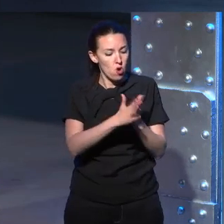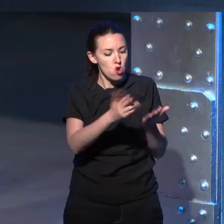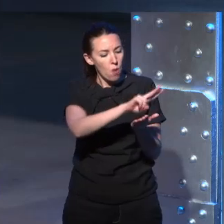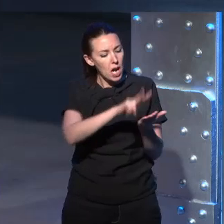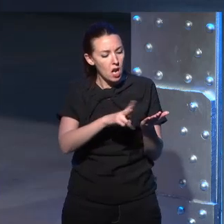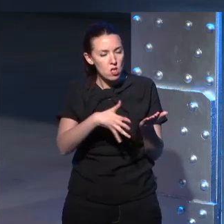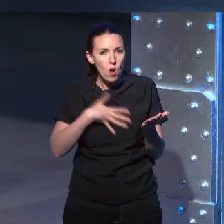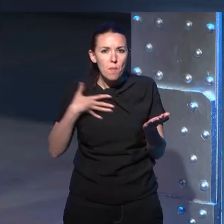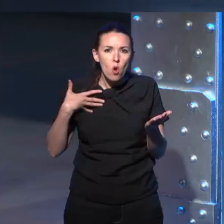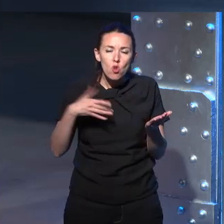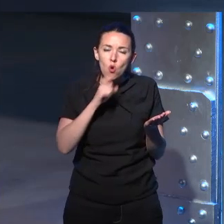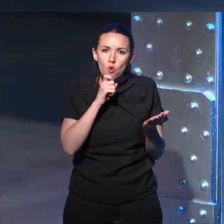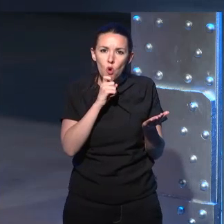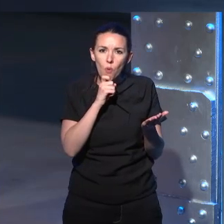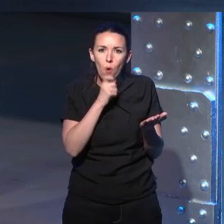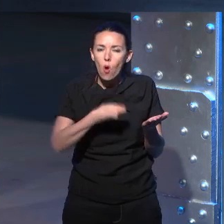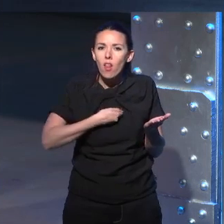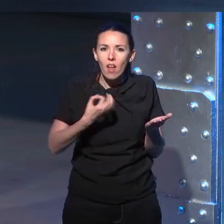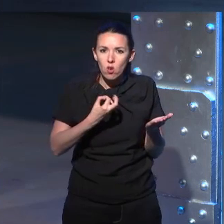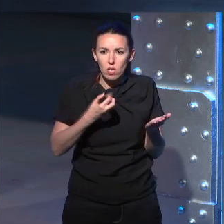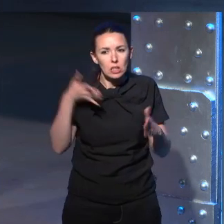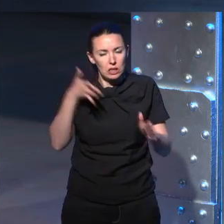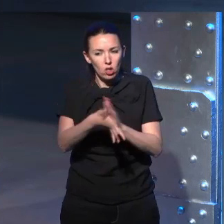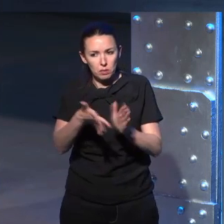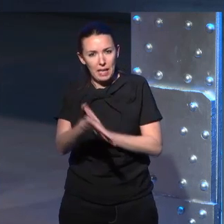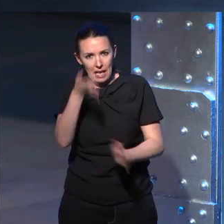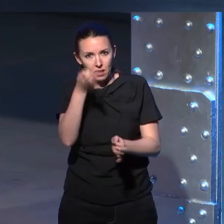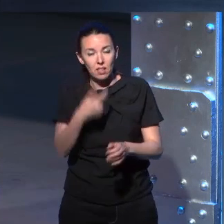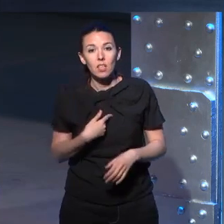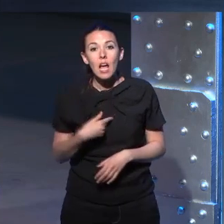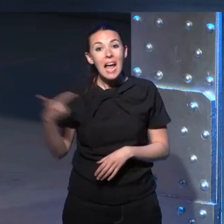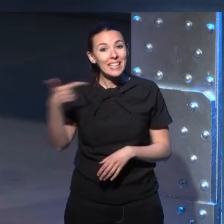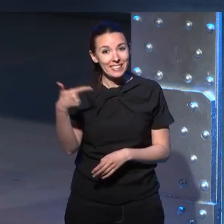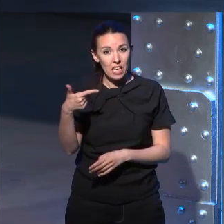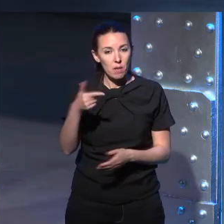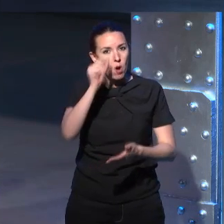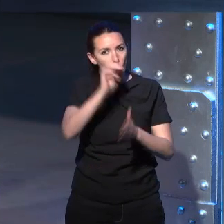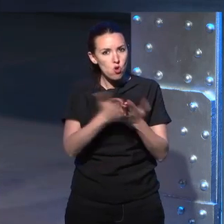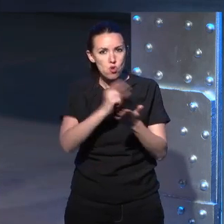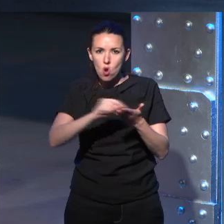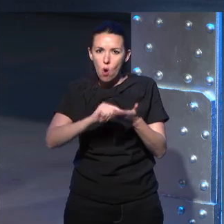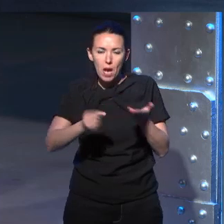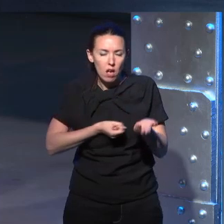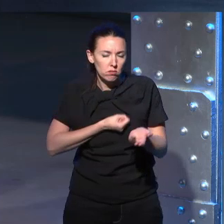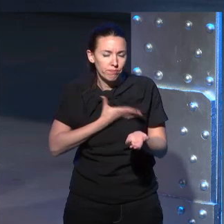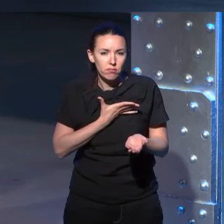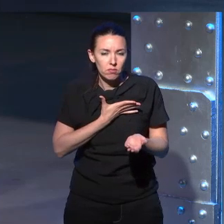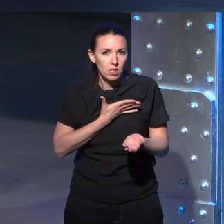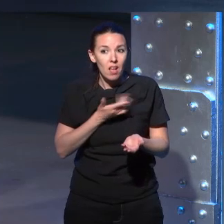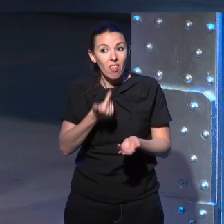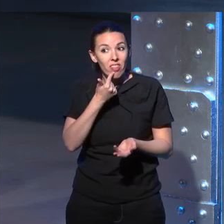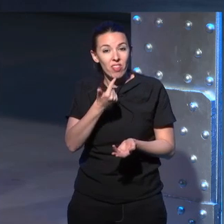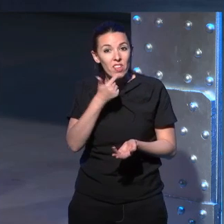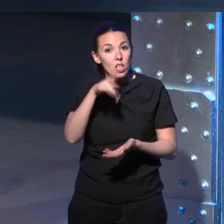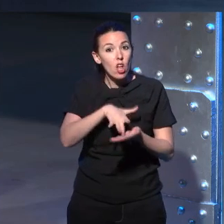para mí ha supuesto la novela, ¿no? Guillermo ha escrito una novela muy apasionante en la que empleó, según